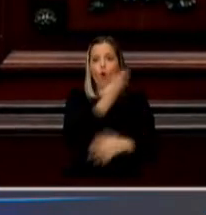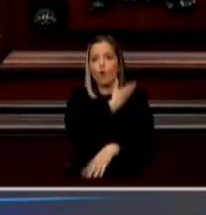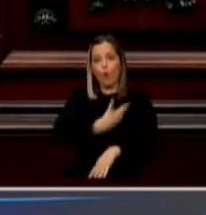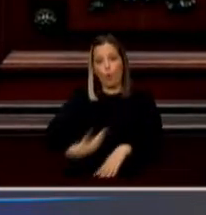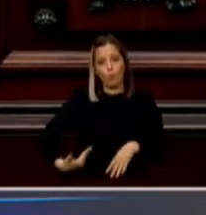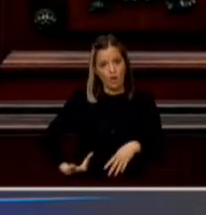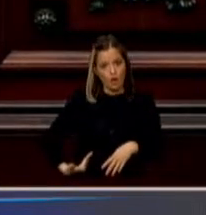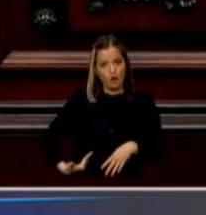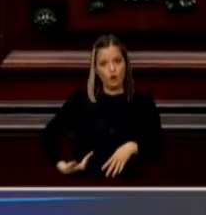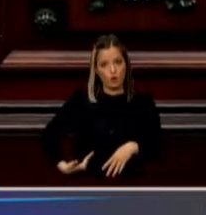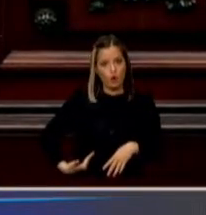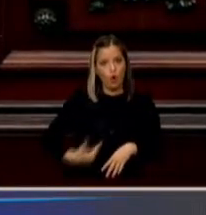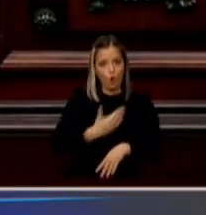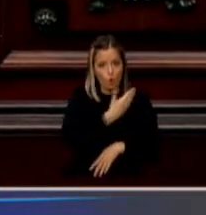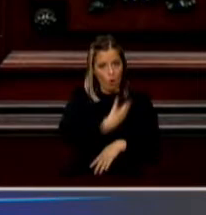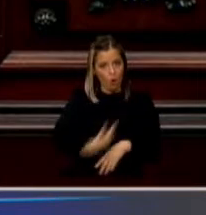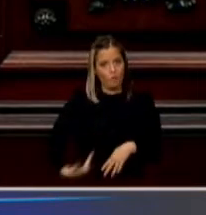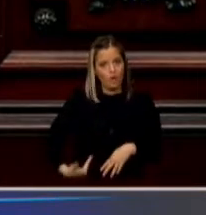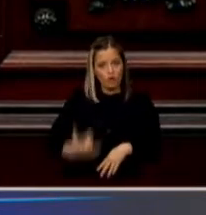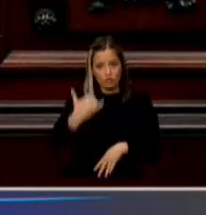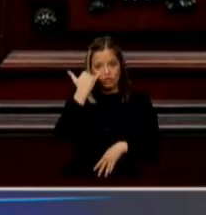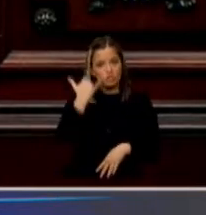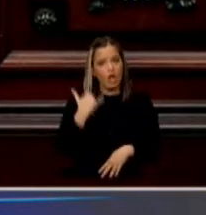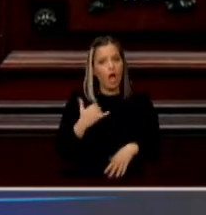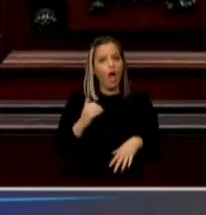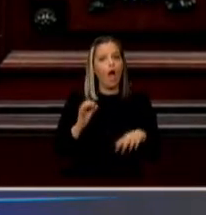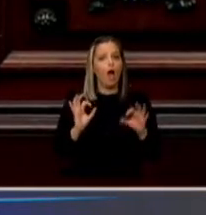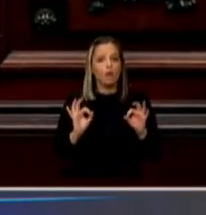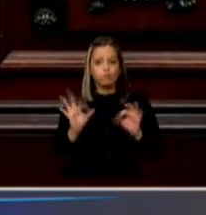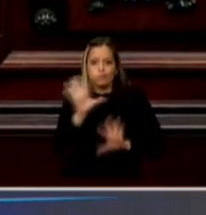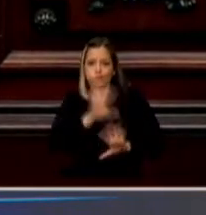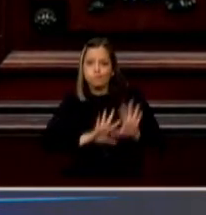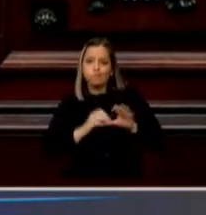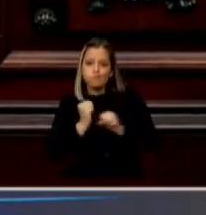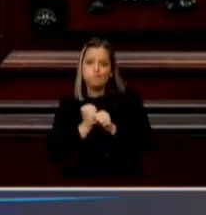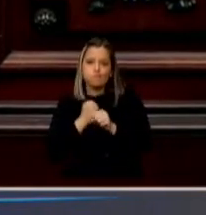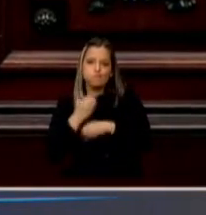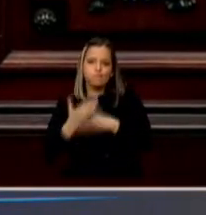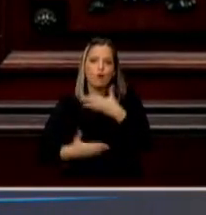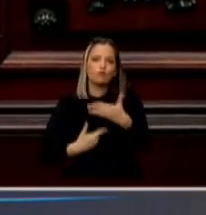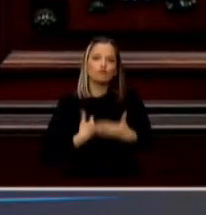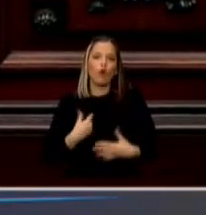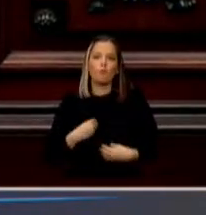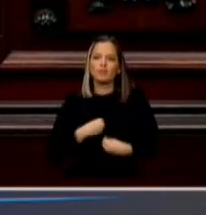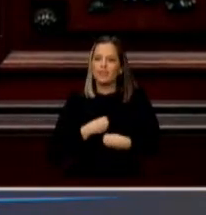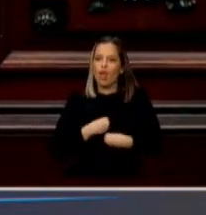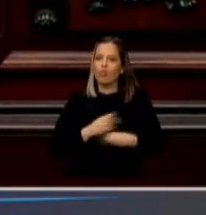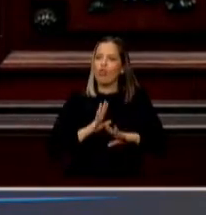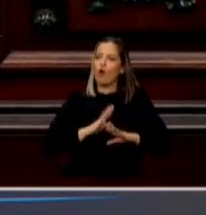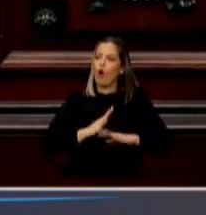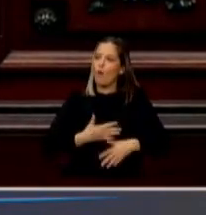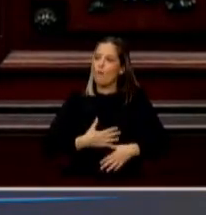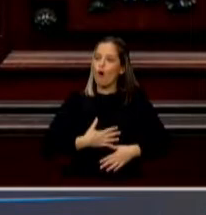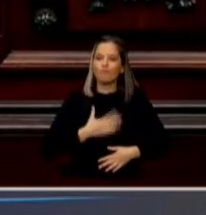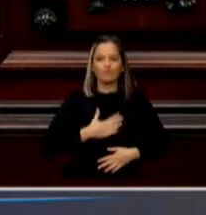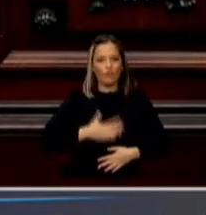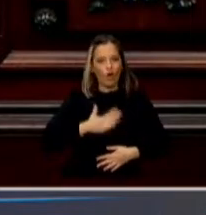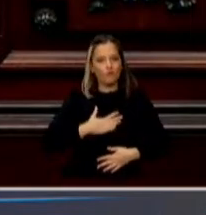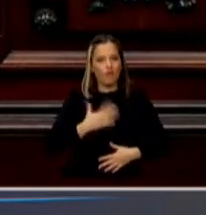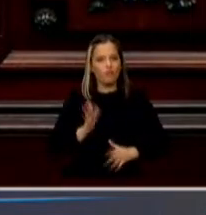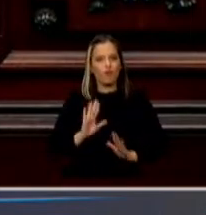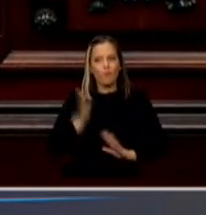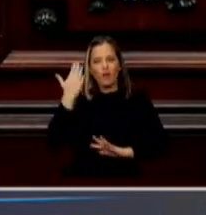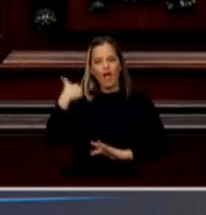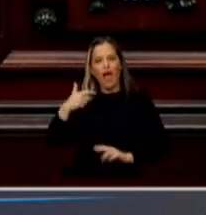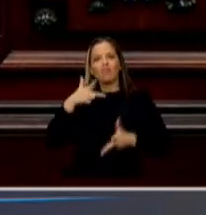se especula con que ese día se podría anunciar el candidato del espacio que conforma, de esta facción que conforma el kirchnerismo y el